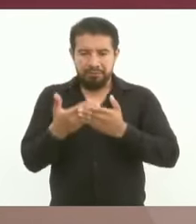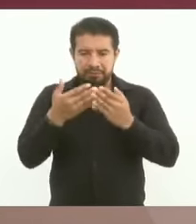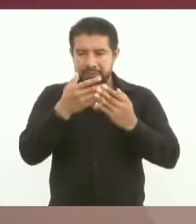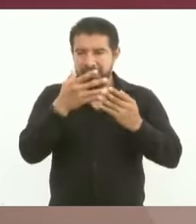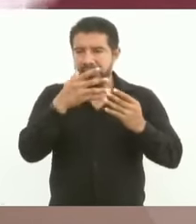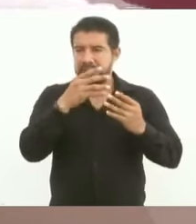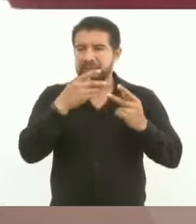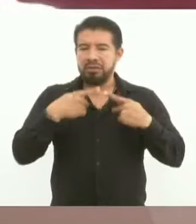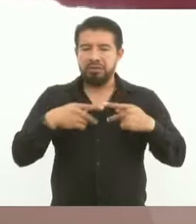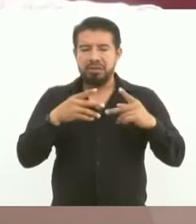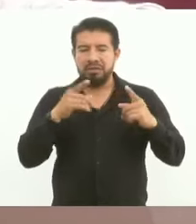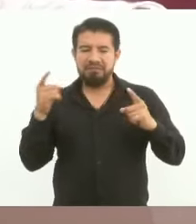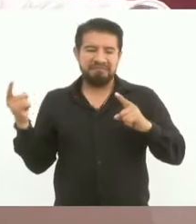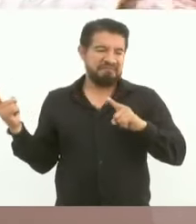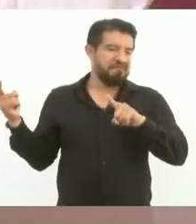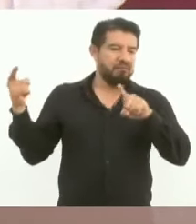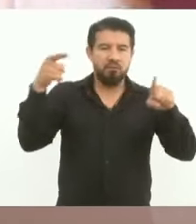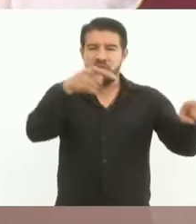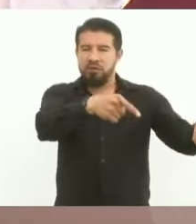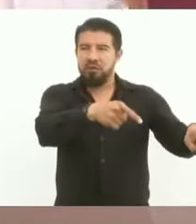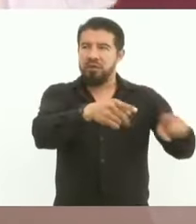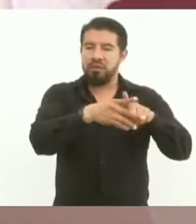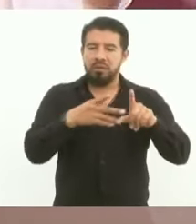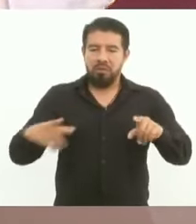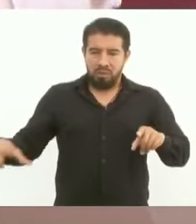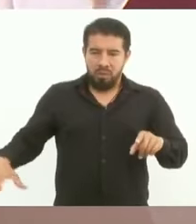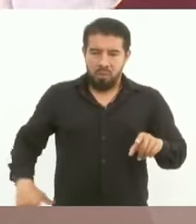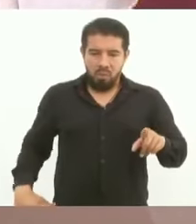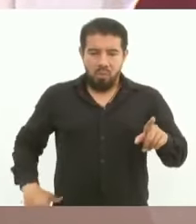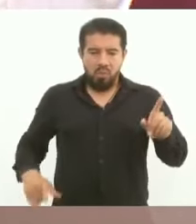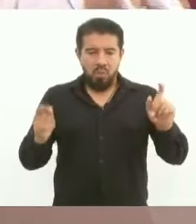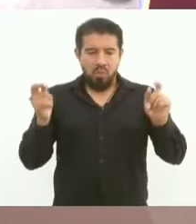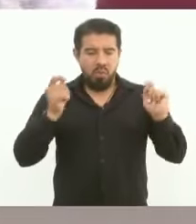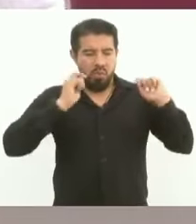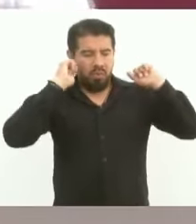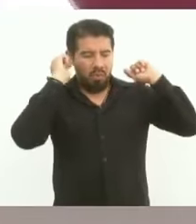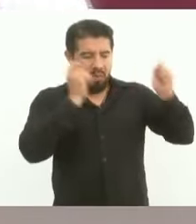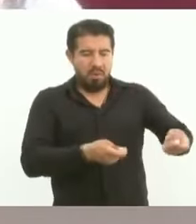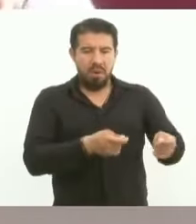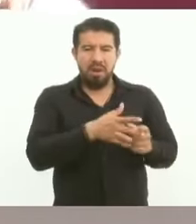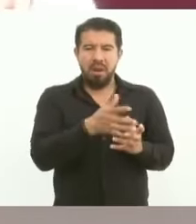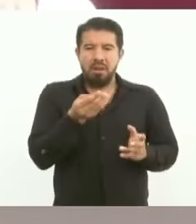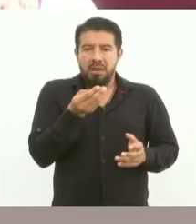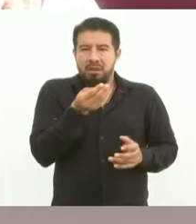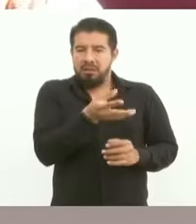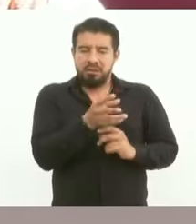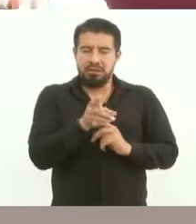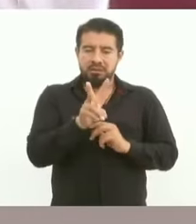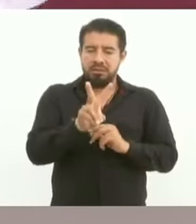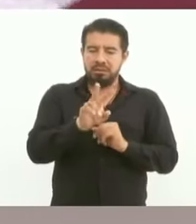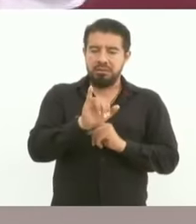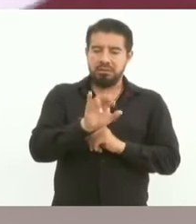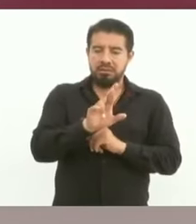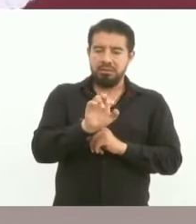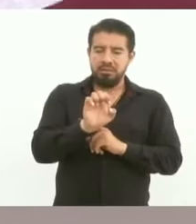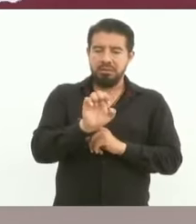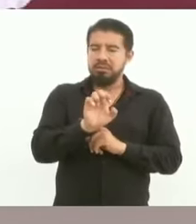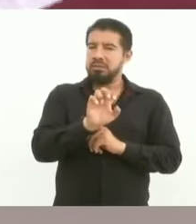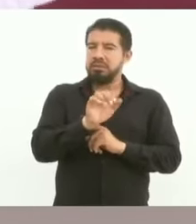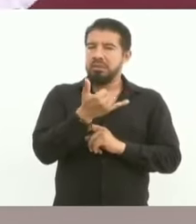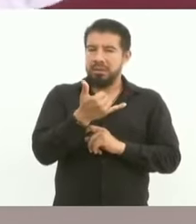imponían desde España puro gobernante que le llamaban virrey. Esos eran